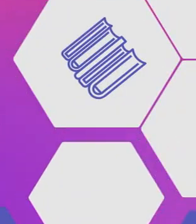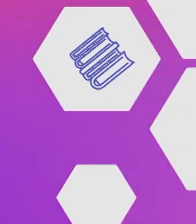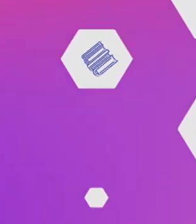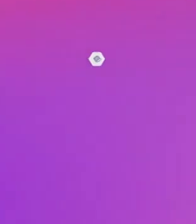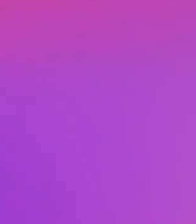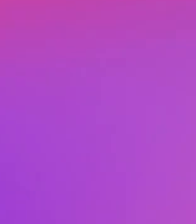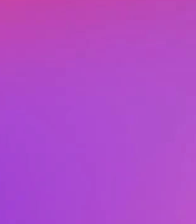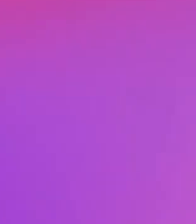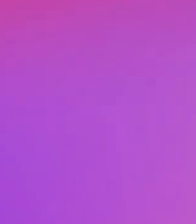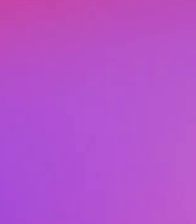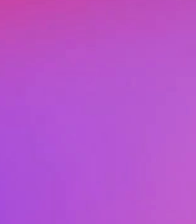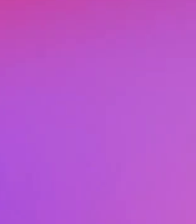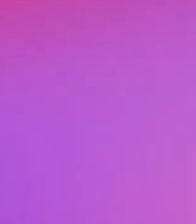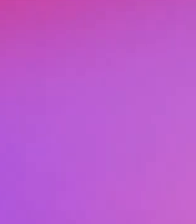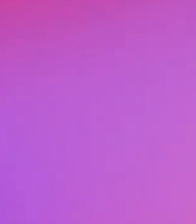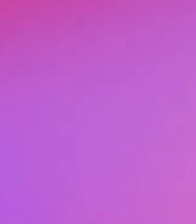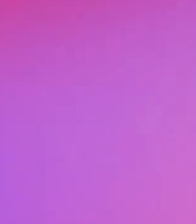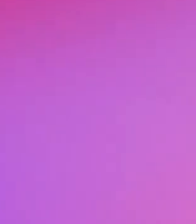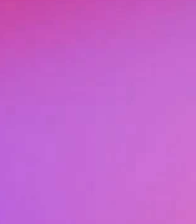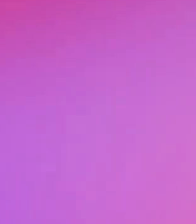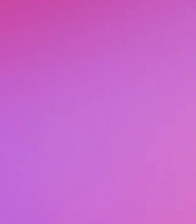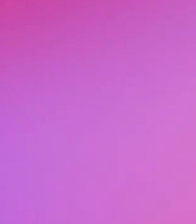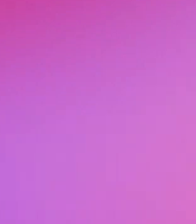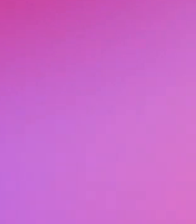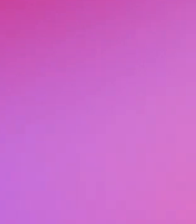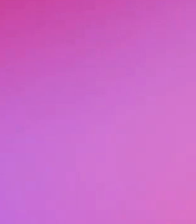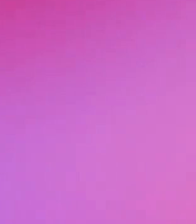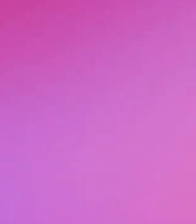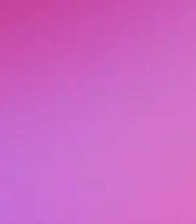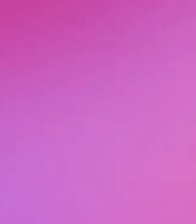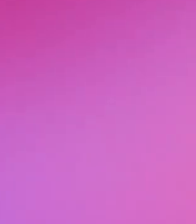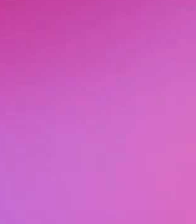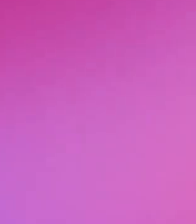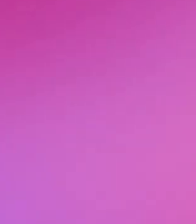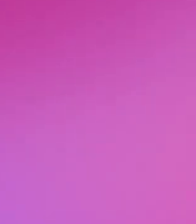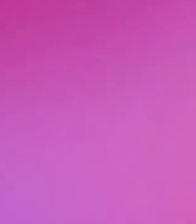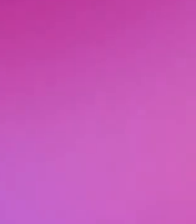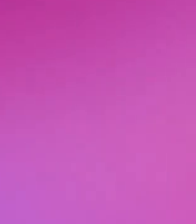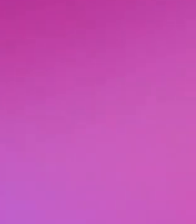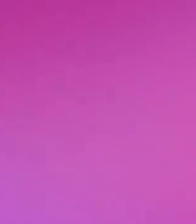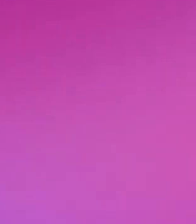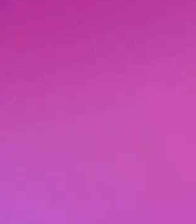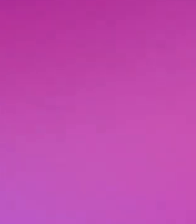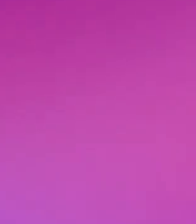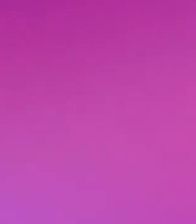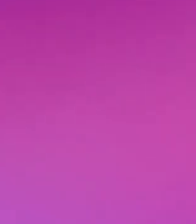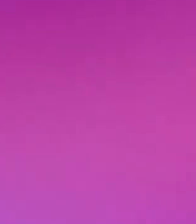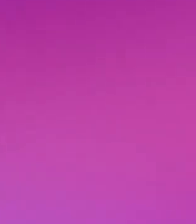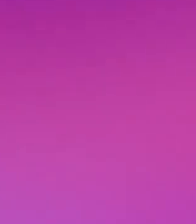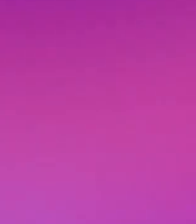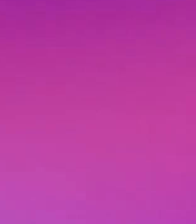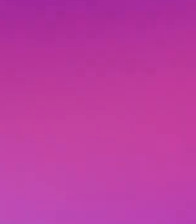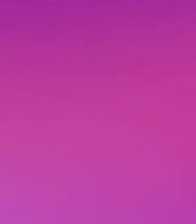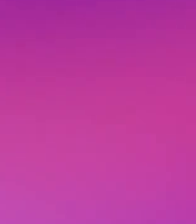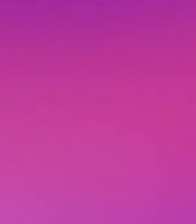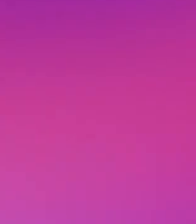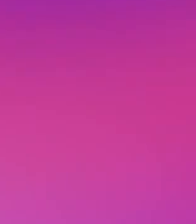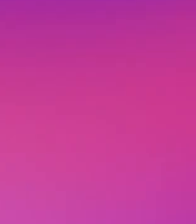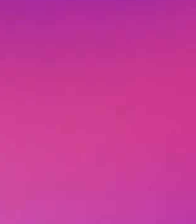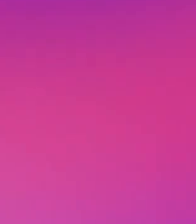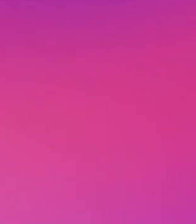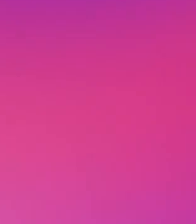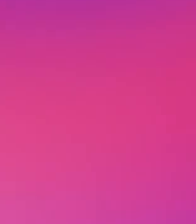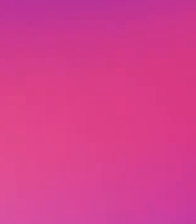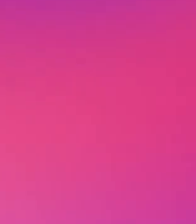si tienes dudas o necesitas ayuda llama al centro de apoyo pedagógico a distancia el número de teléfono para